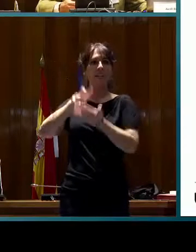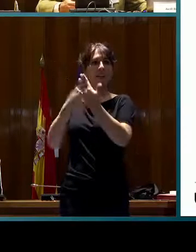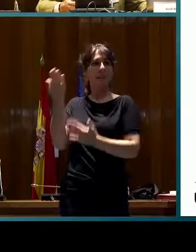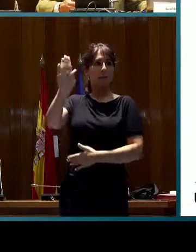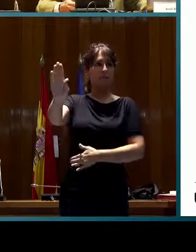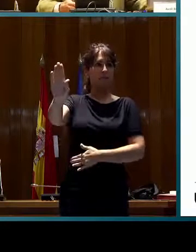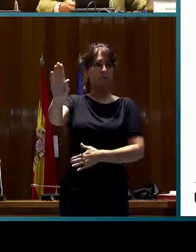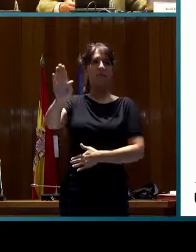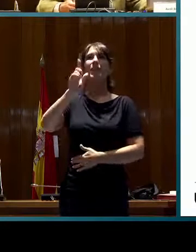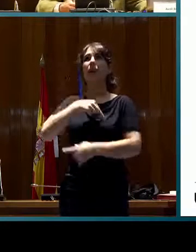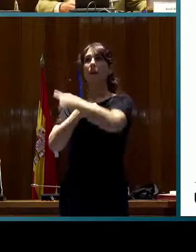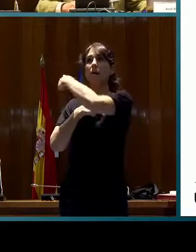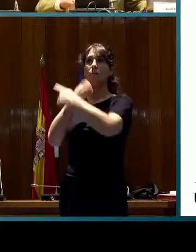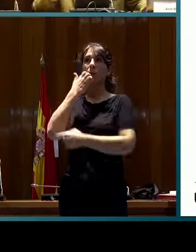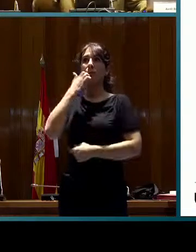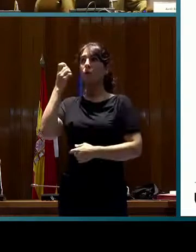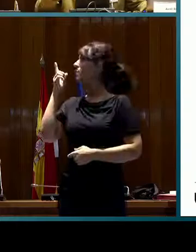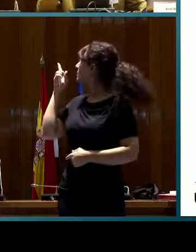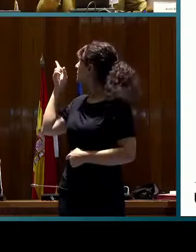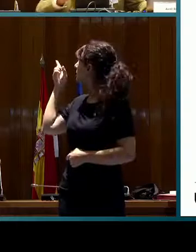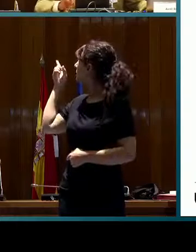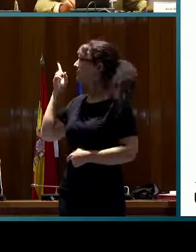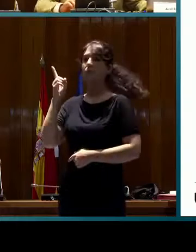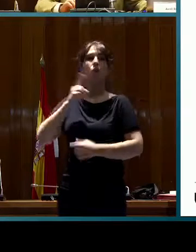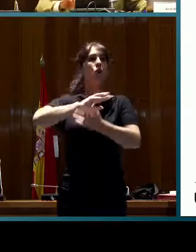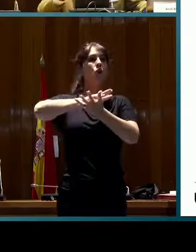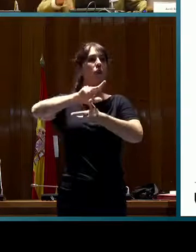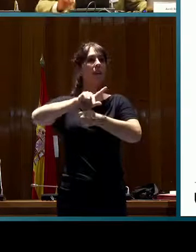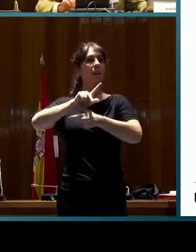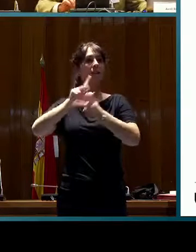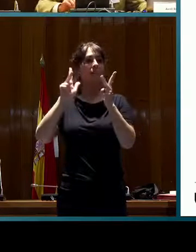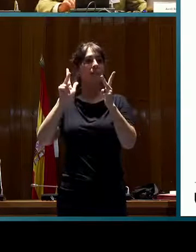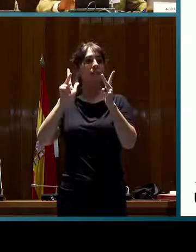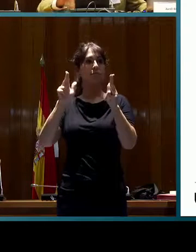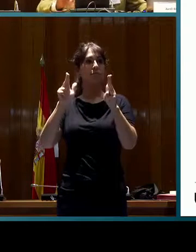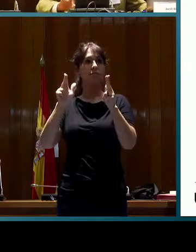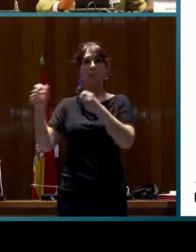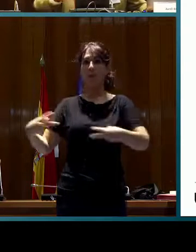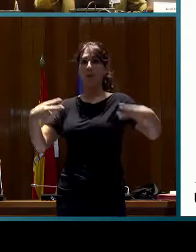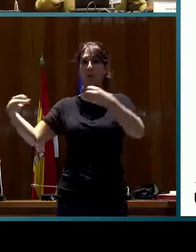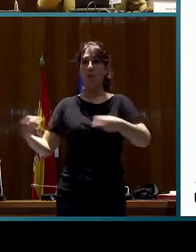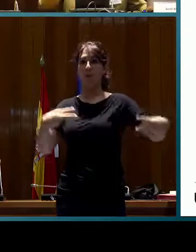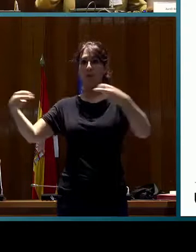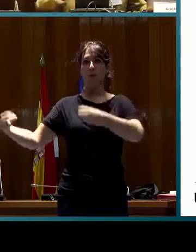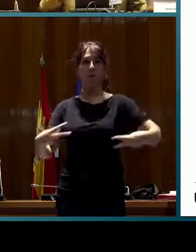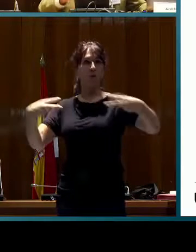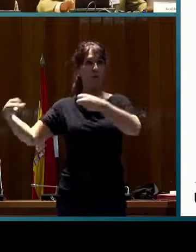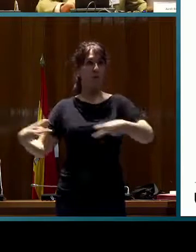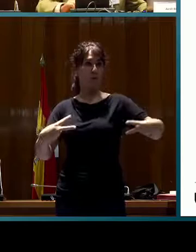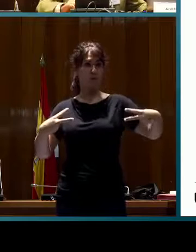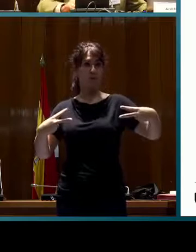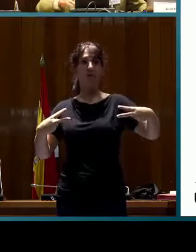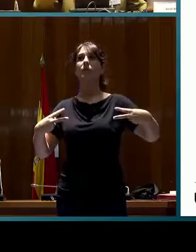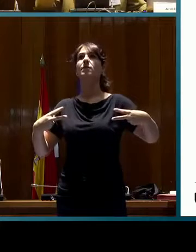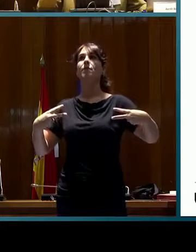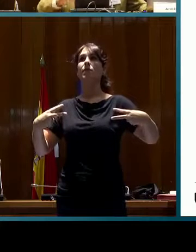veces los problemas son en las breaking news, en las baterías de noticias matinales, cuando los rótulos se sobreponen los unos